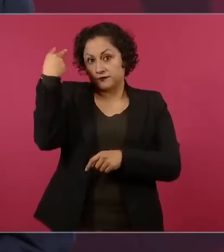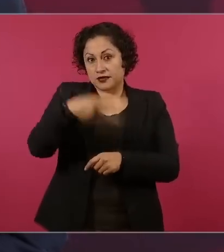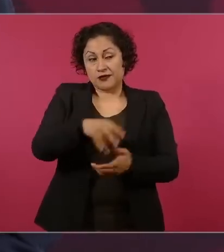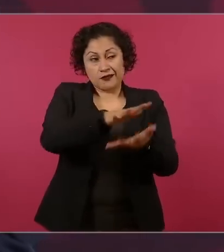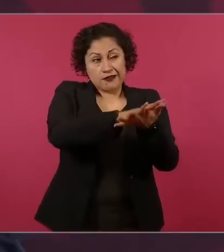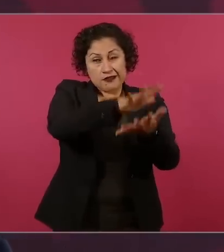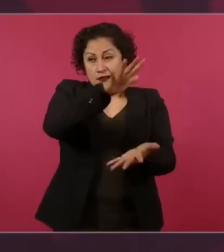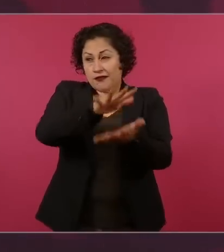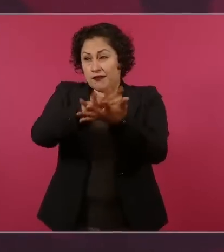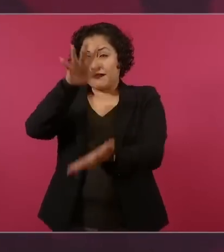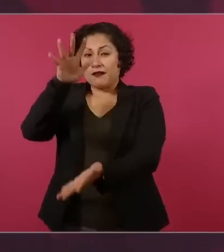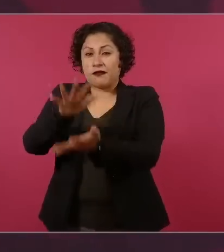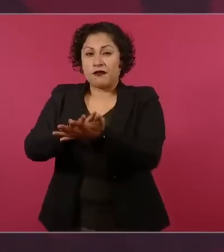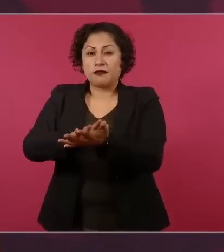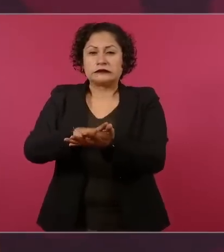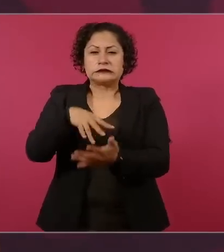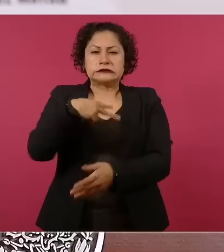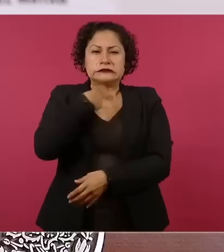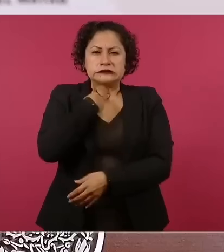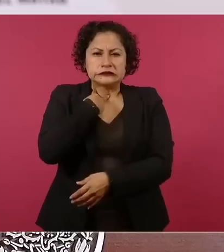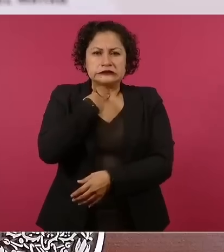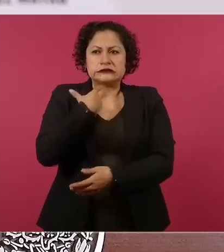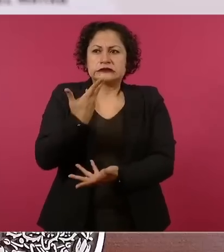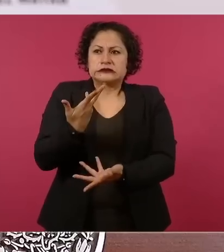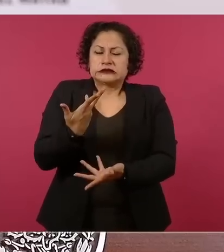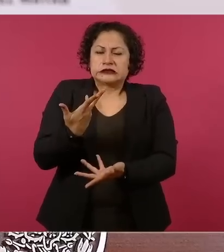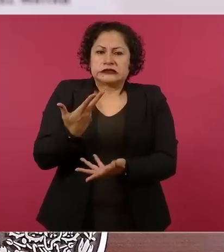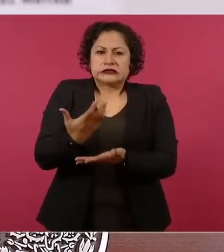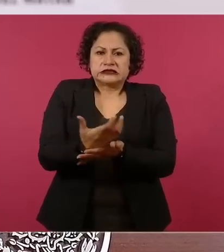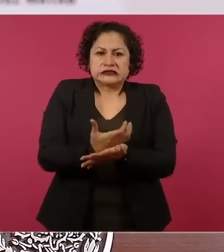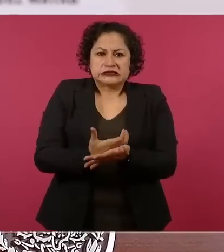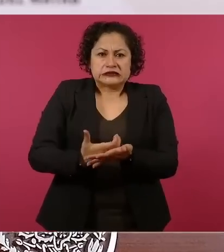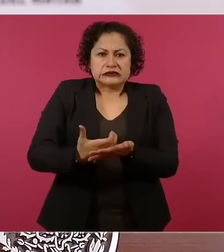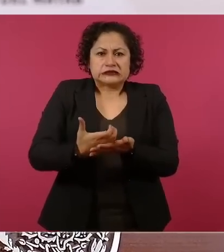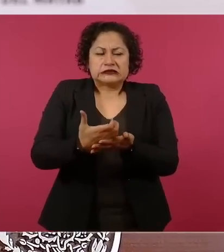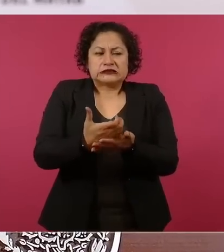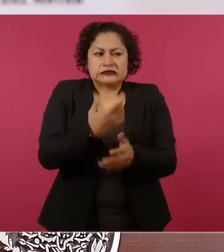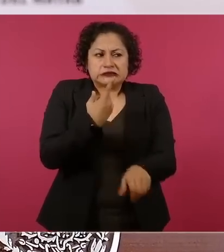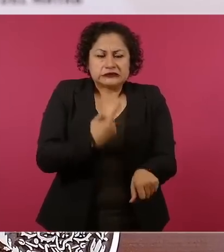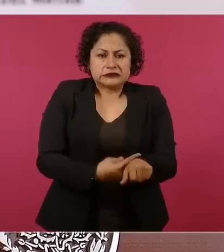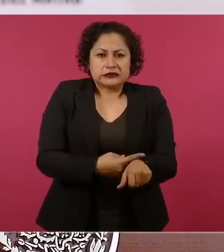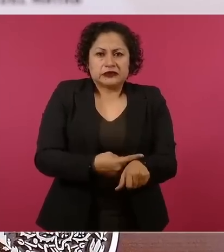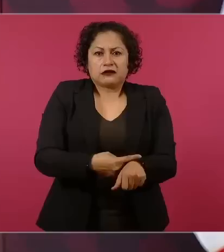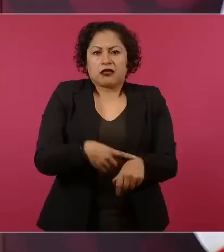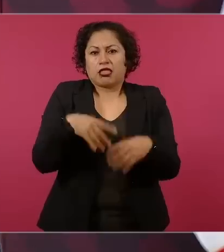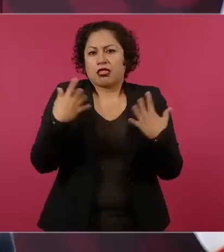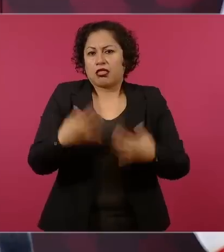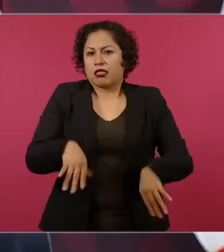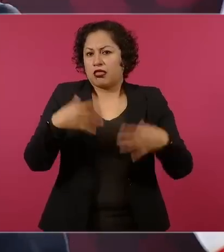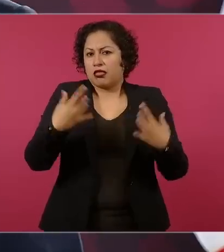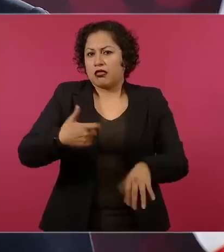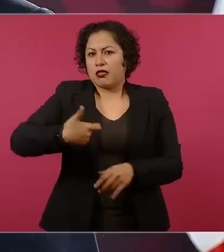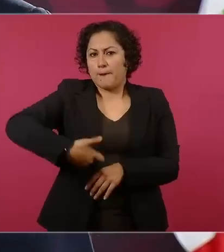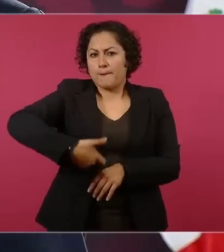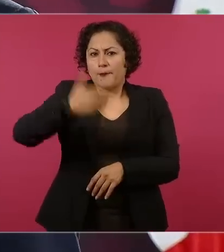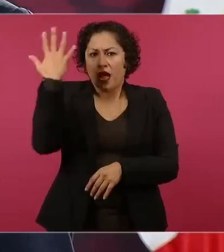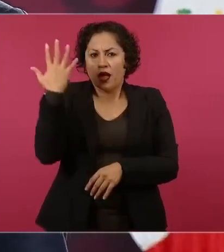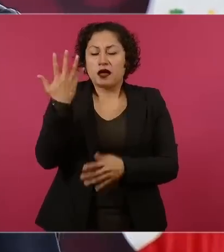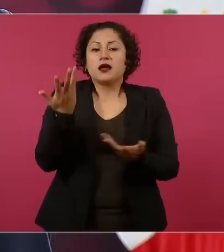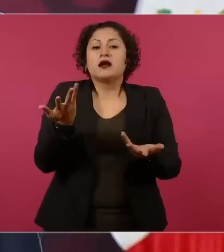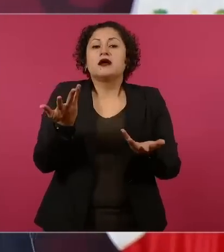cuando enfrenta una enfermedad y tiene que ir a un médico particular, a un hospital